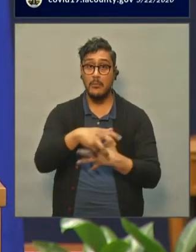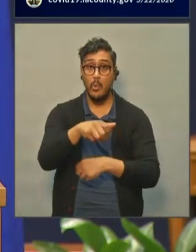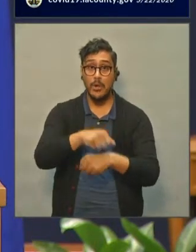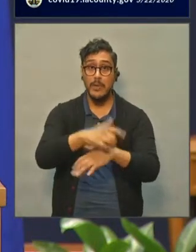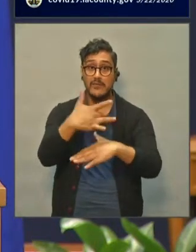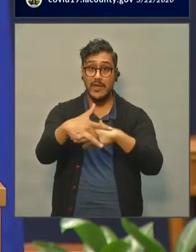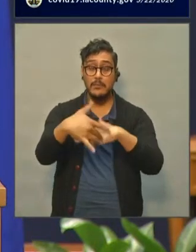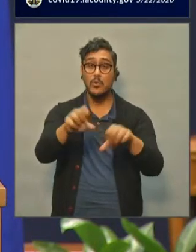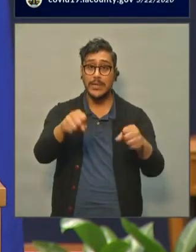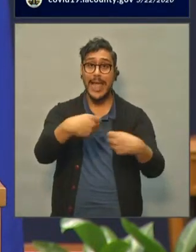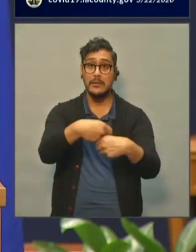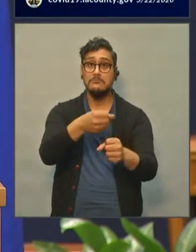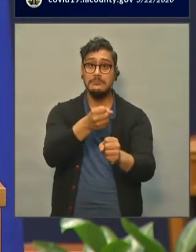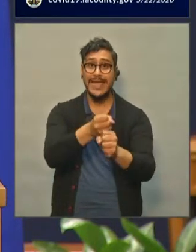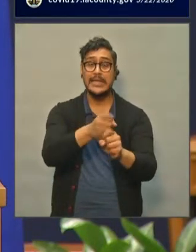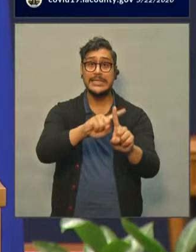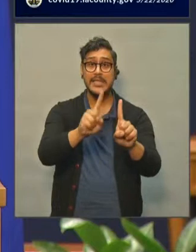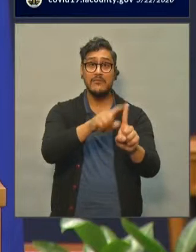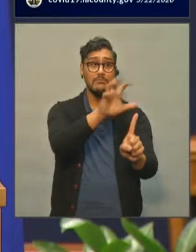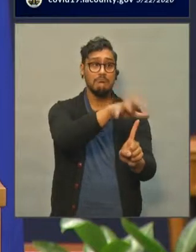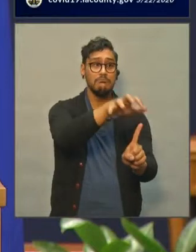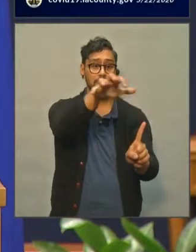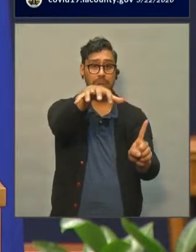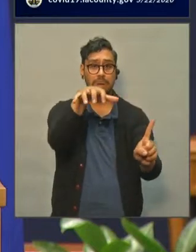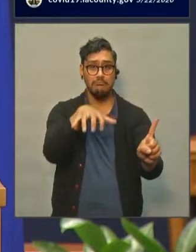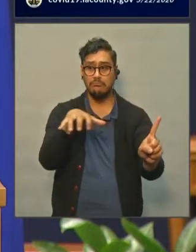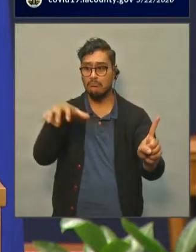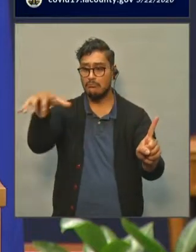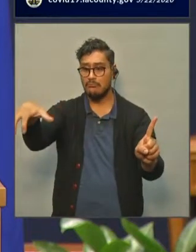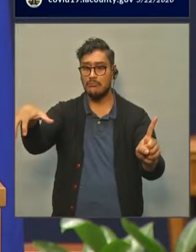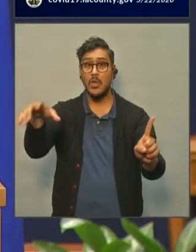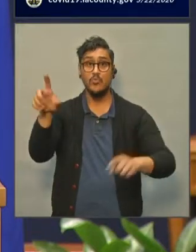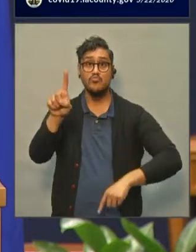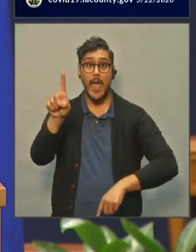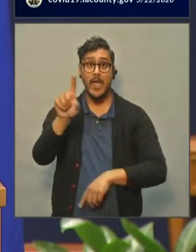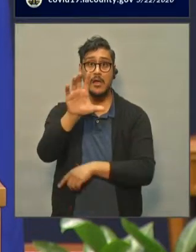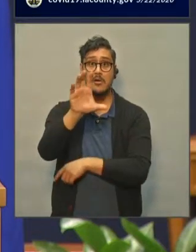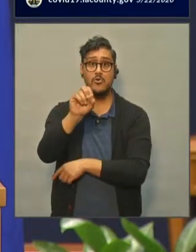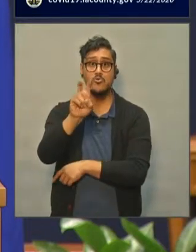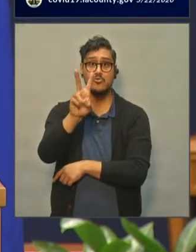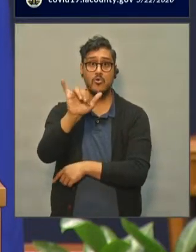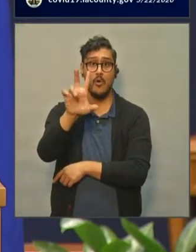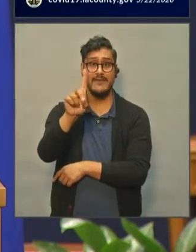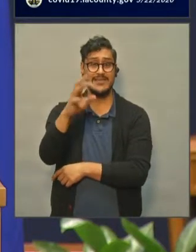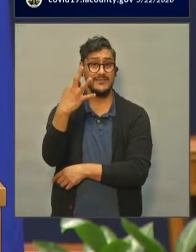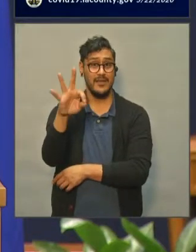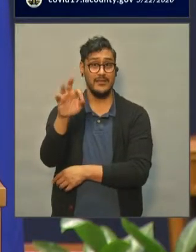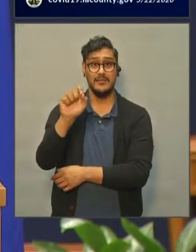los sitios de pruebas regionales y pueden hacer una cita en covid19.gov